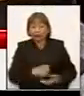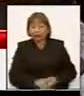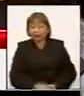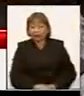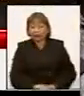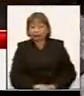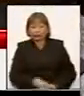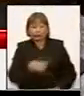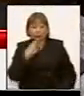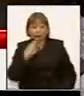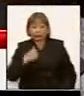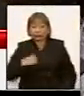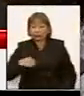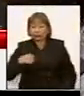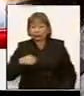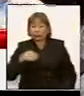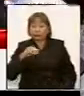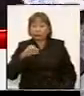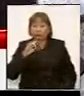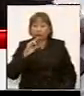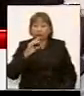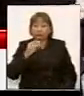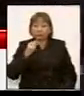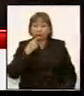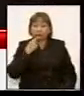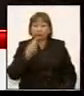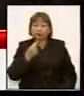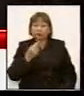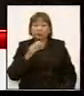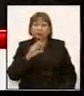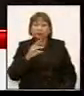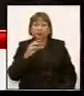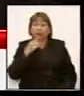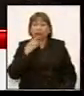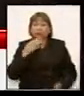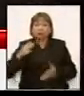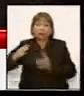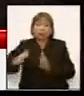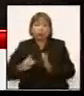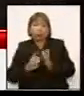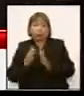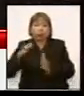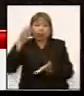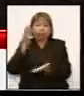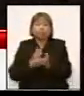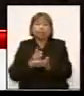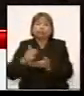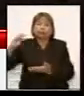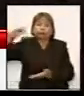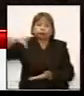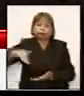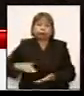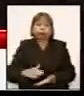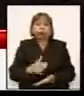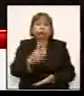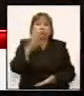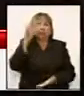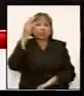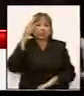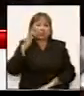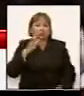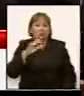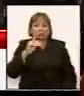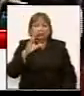ha dicho mi alcalde de Paucar, ha dicho el alcalde de la provincia, Daniel Carrión, que hay una carretera que está interrumpida, se ha llevado a la plataforma casi de 150